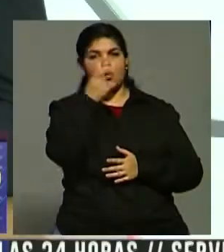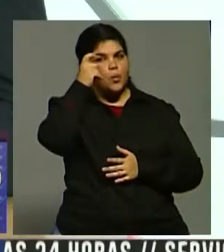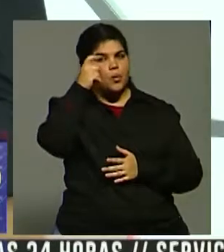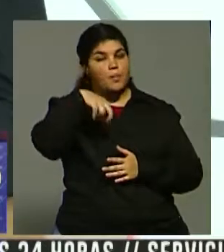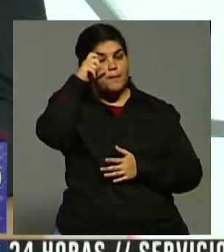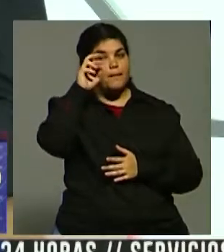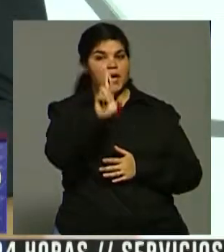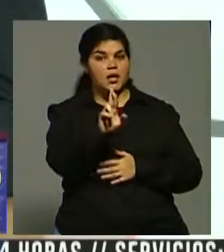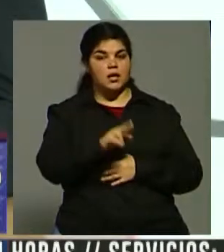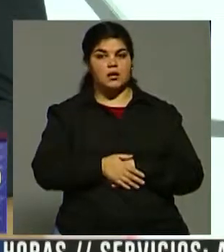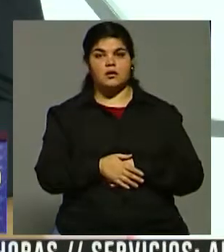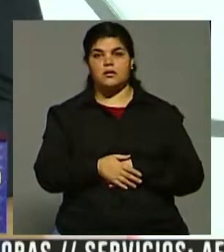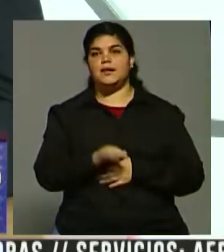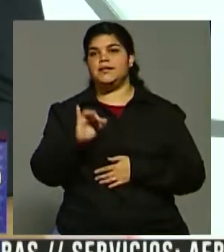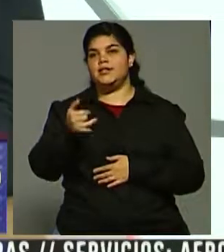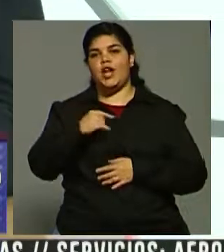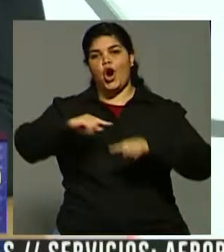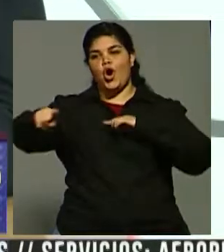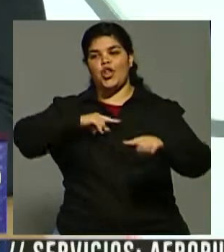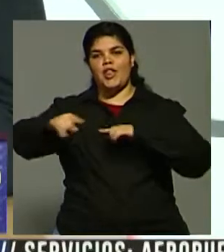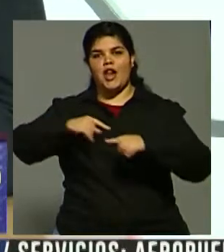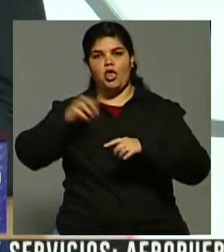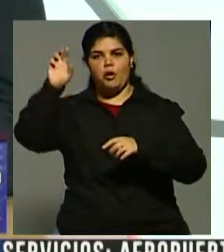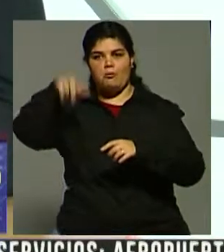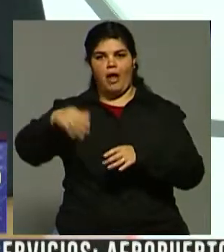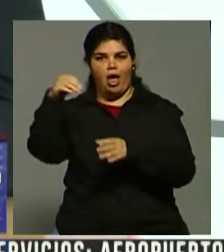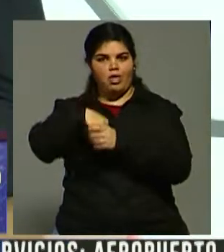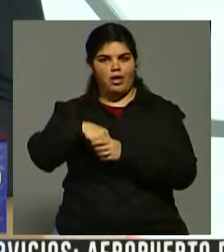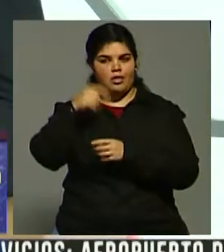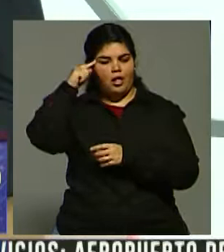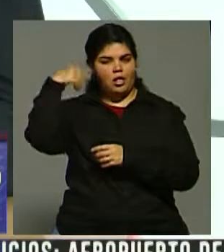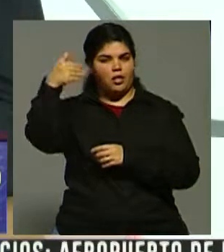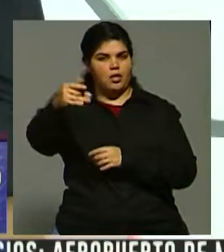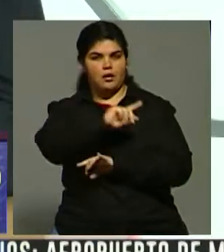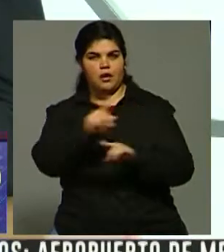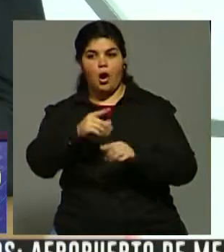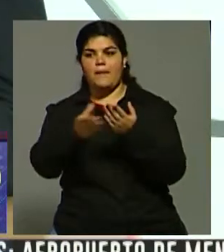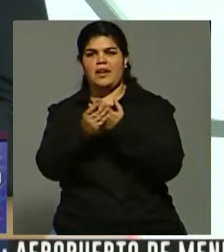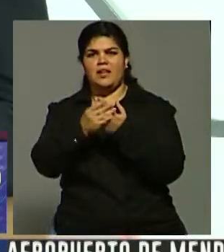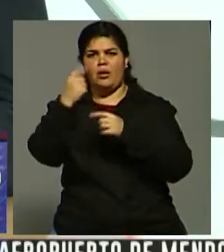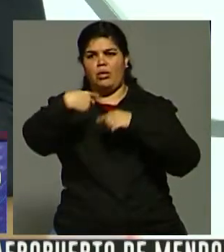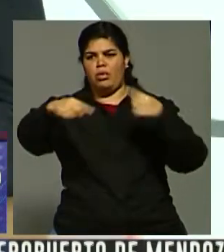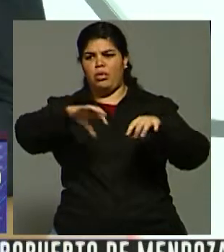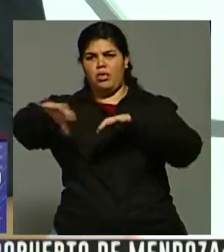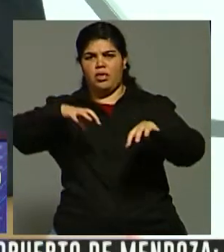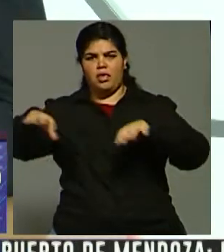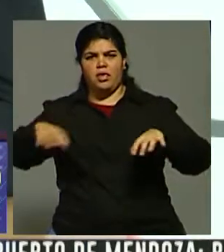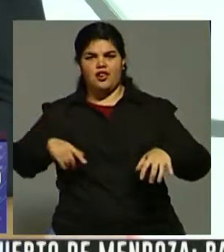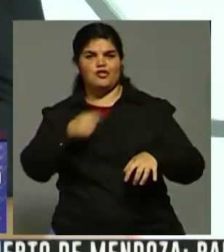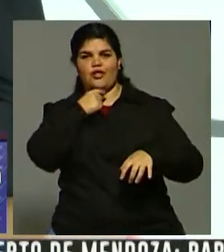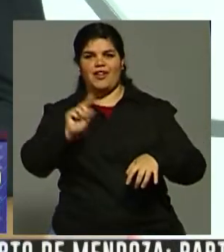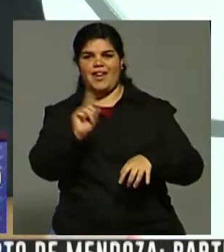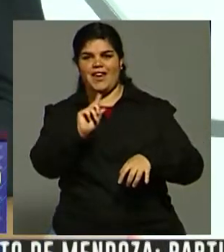en la figura del coordinador no estaba dentro de los planes del gobierno nacional por eso la cantidad de ministerios que tenían tampoco querían un superministro